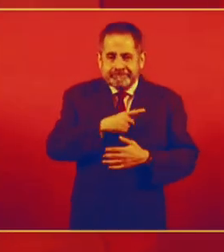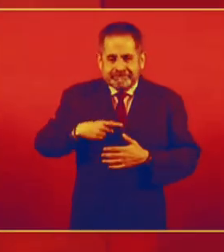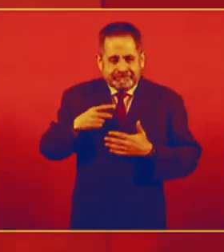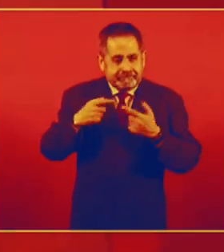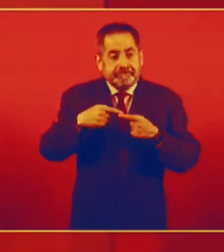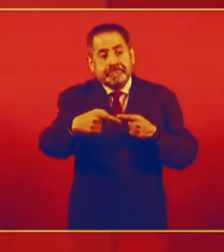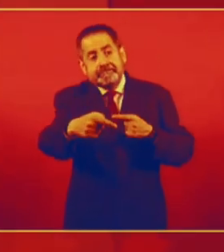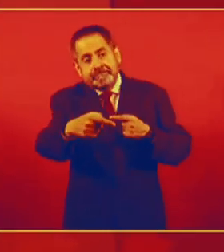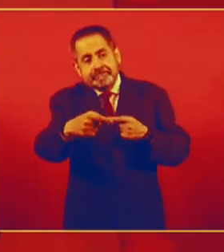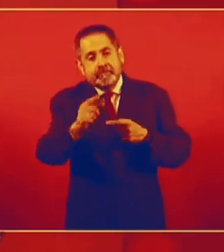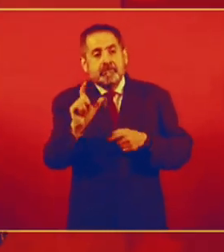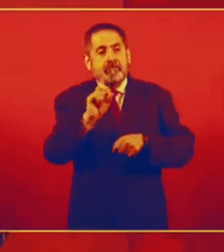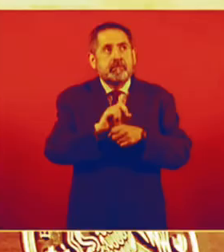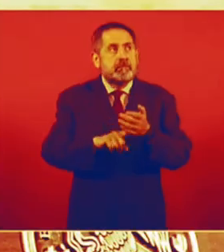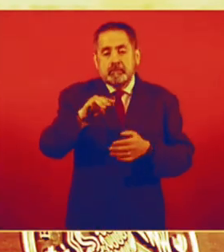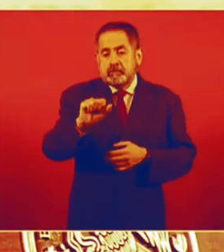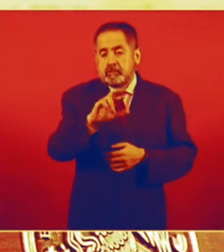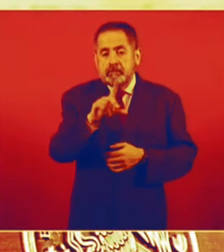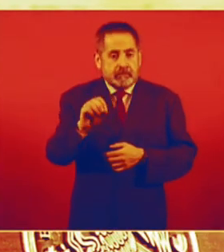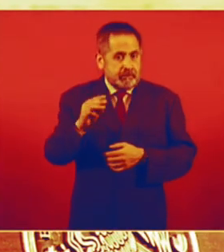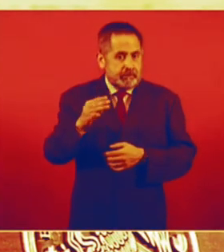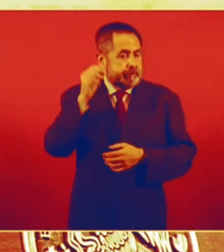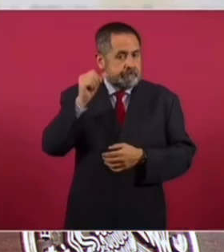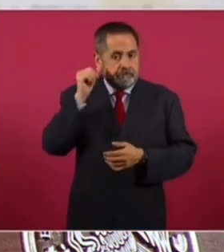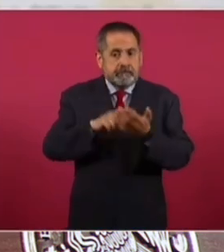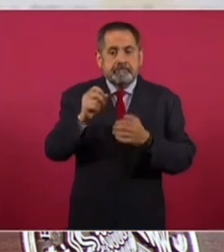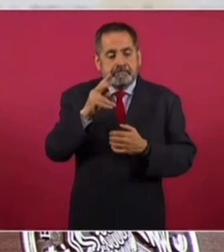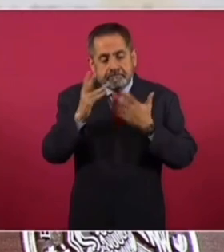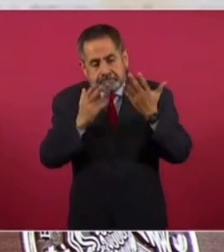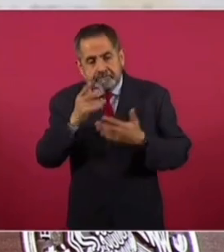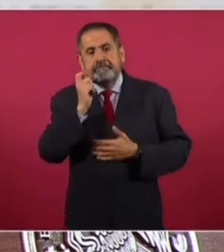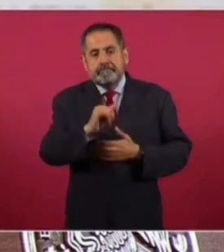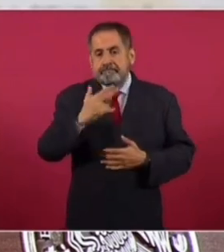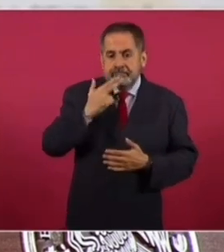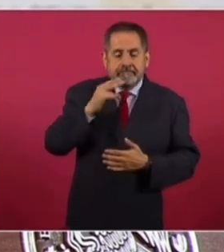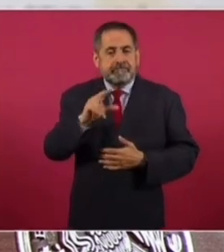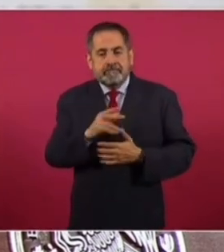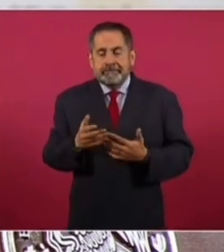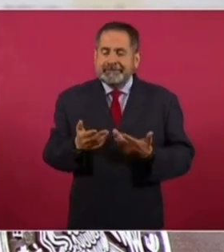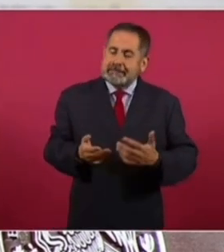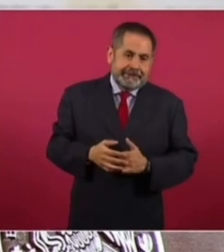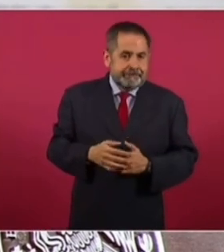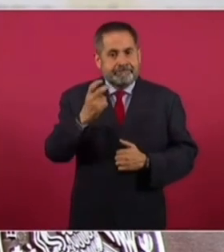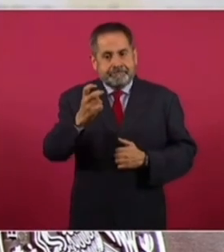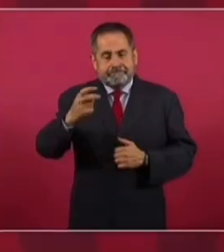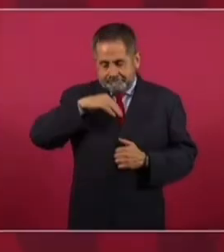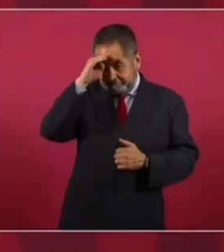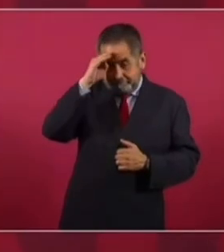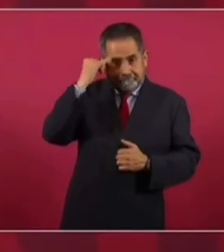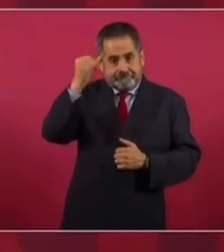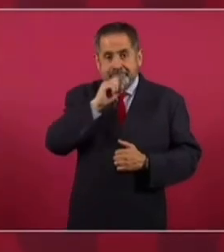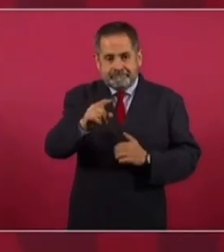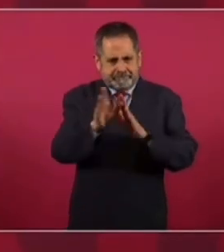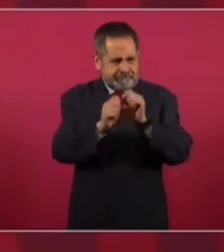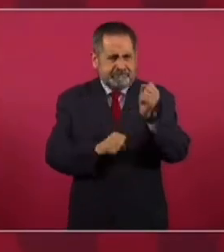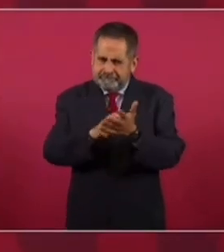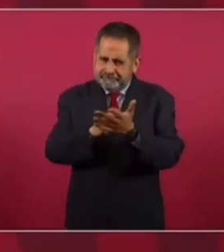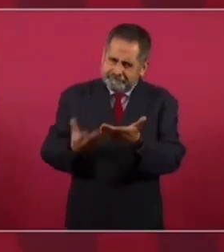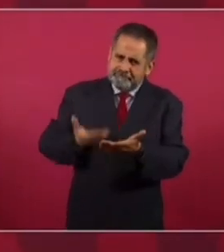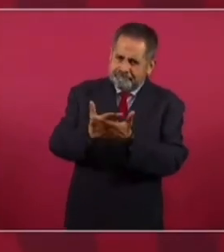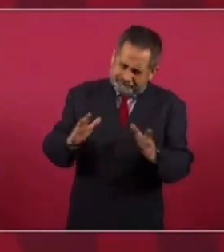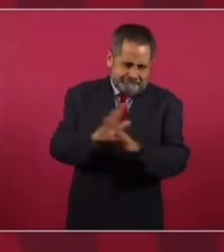se termina el tiempo en marzo, en abril del 24. Apúntele bien. Entonces, por eso estamos también planteando una reforma